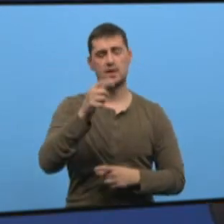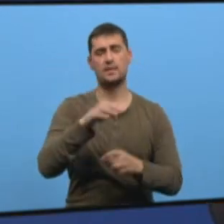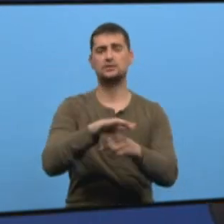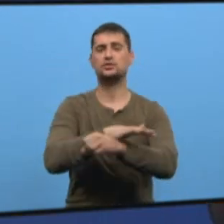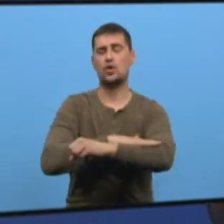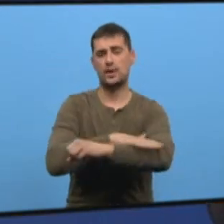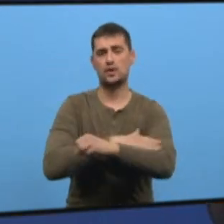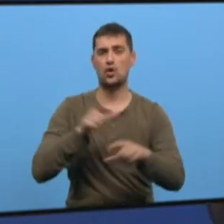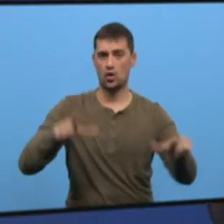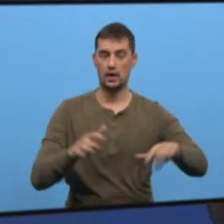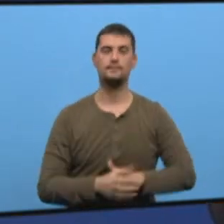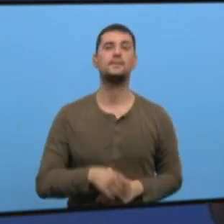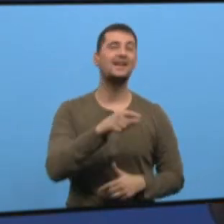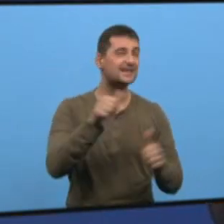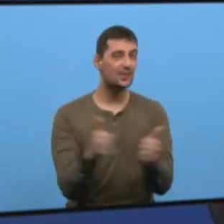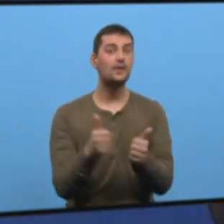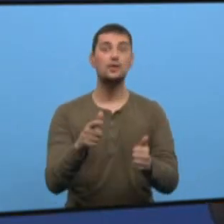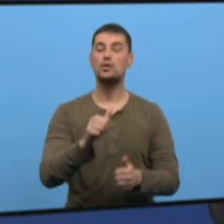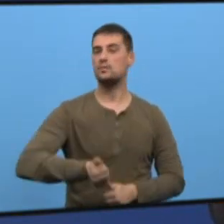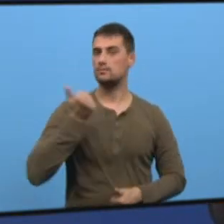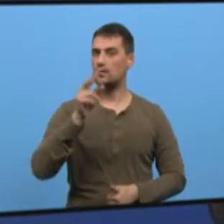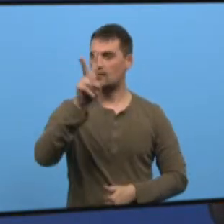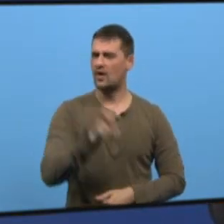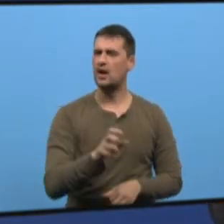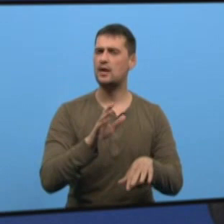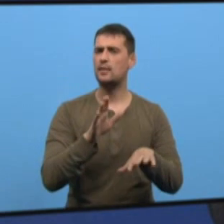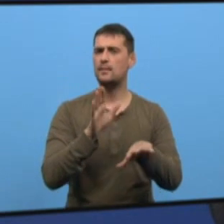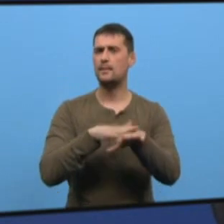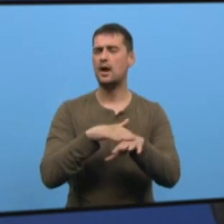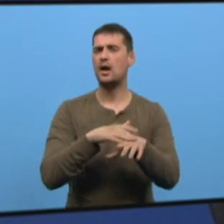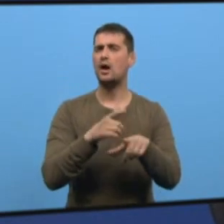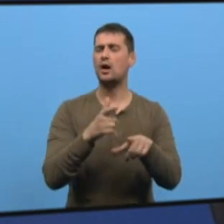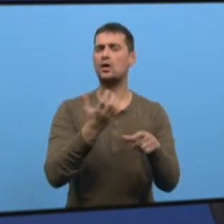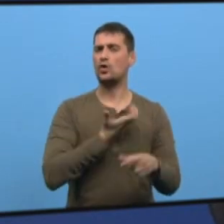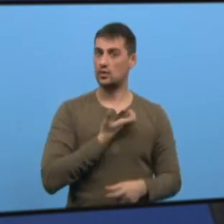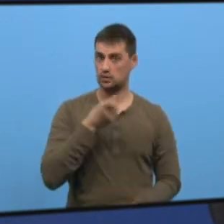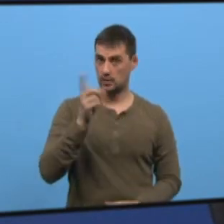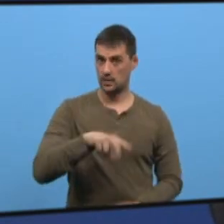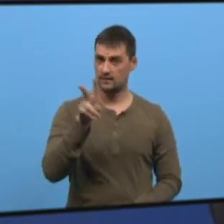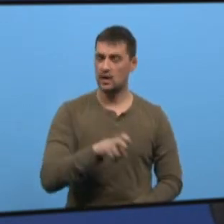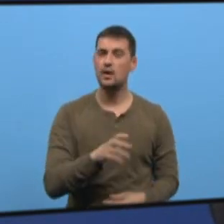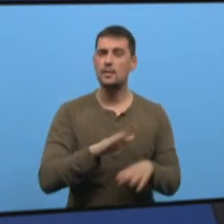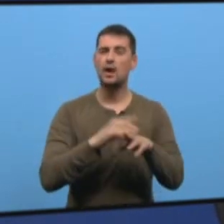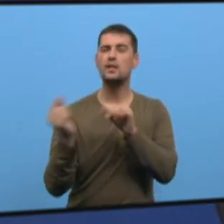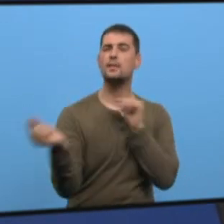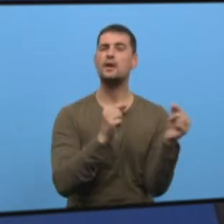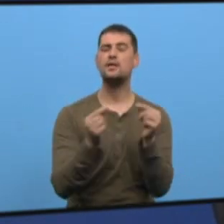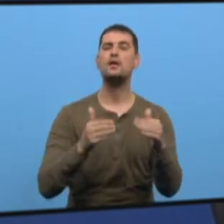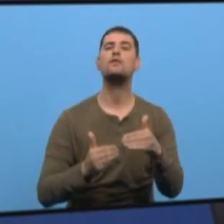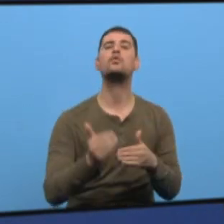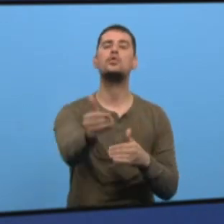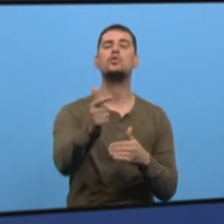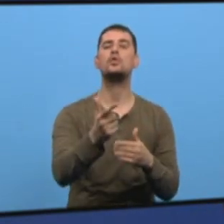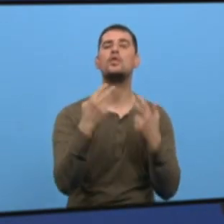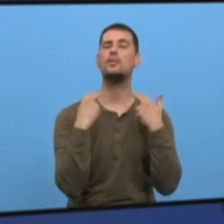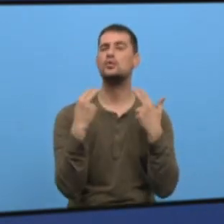encontro una oportunidade única e muy necesaria para os concellos tambén para debater o futuro das